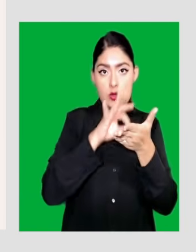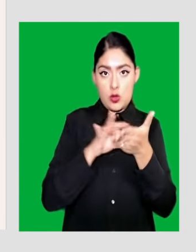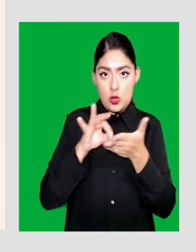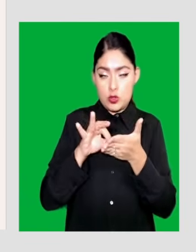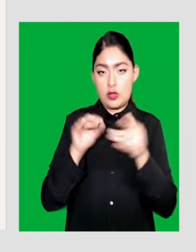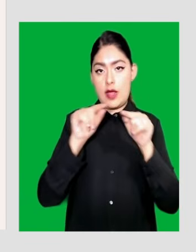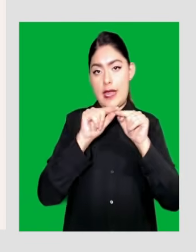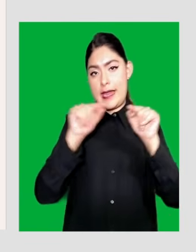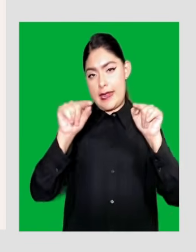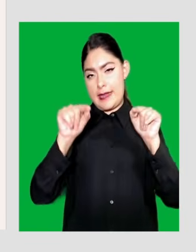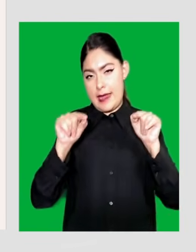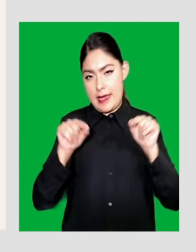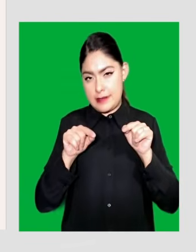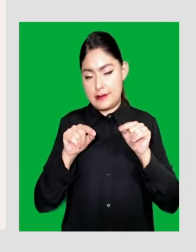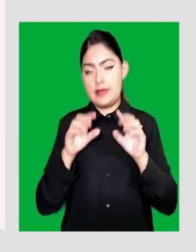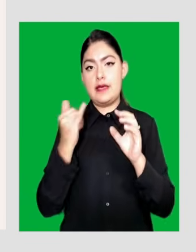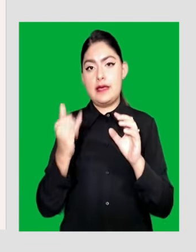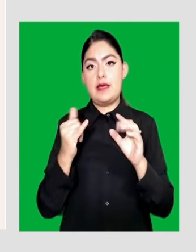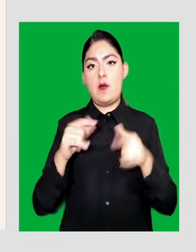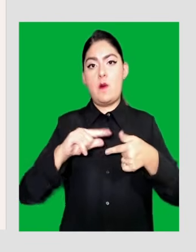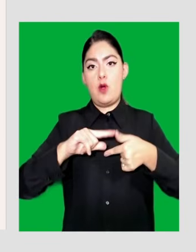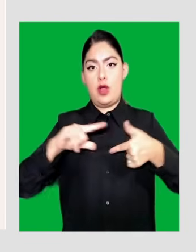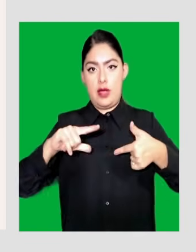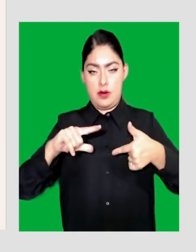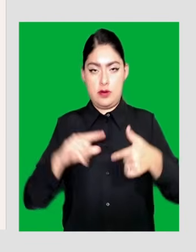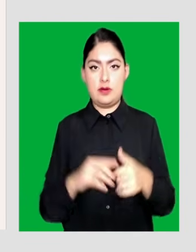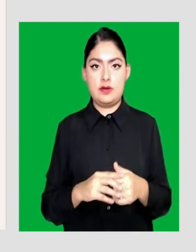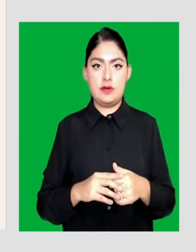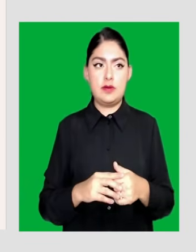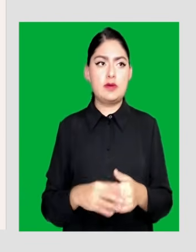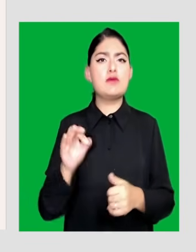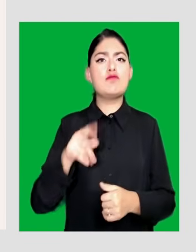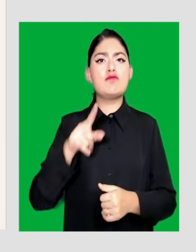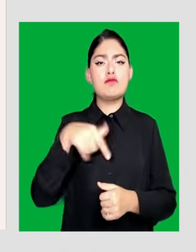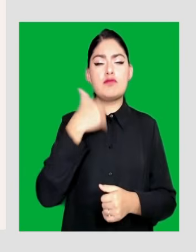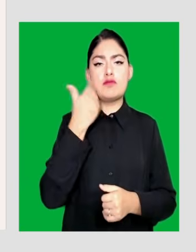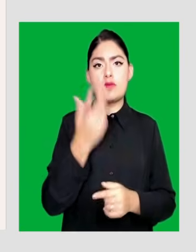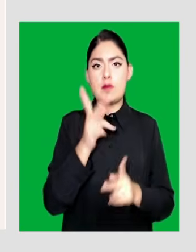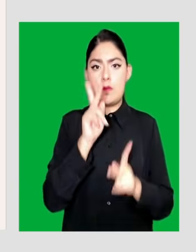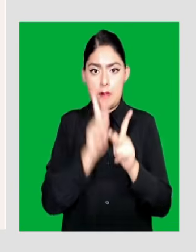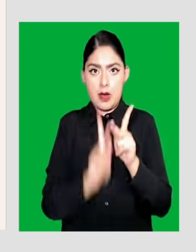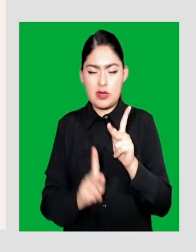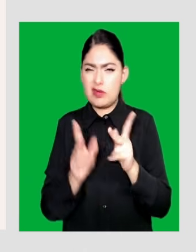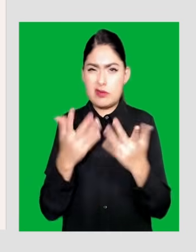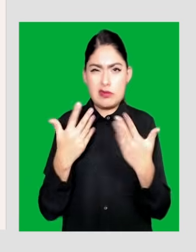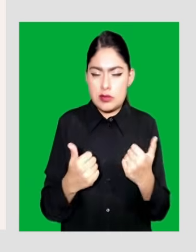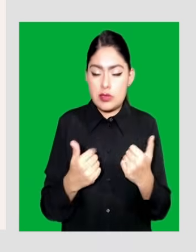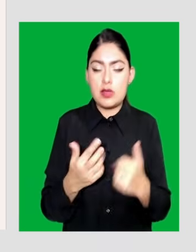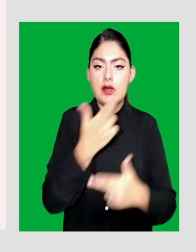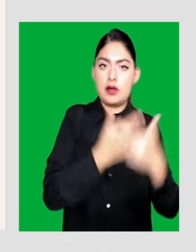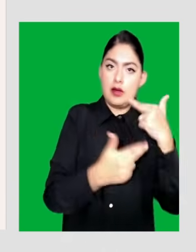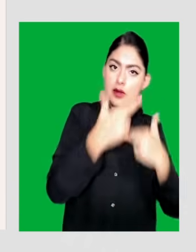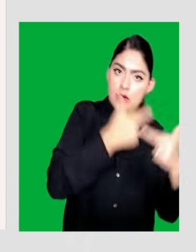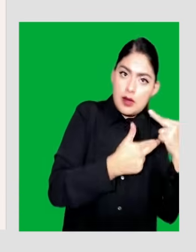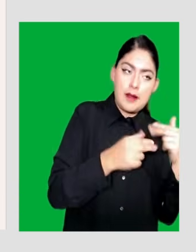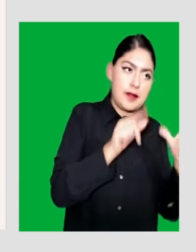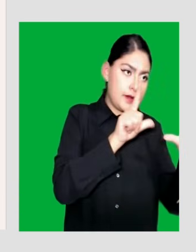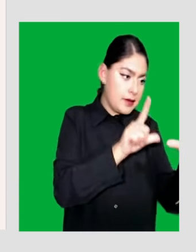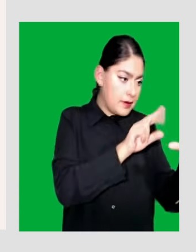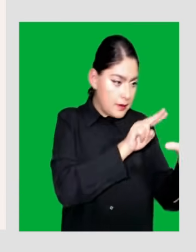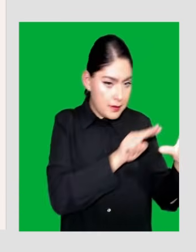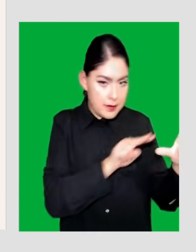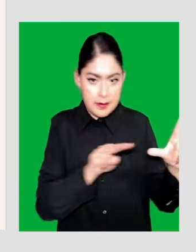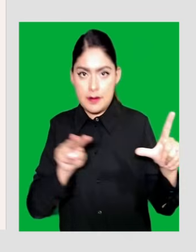A continuación, realizaremos un ejercicio a través de la plataforma My Maps de Google, donde haremos algunas